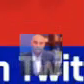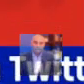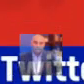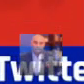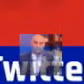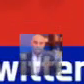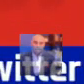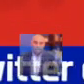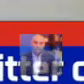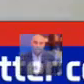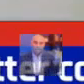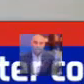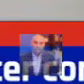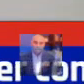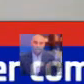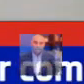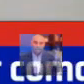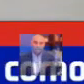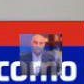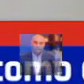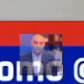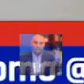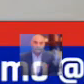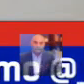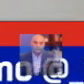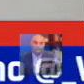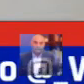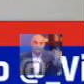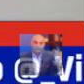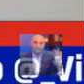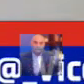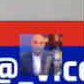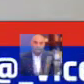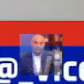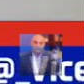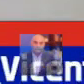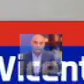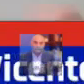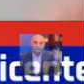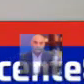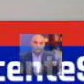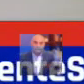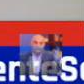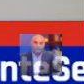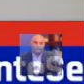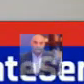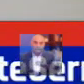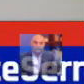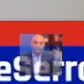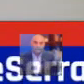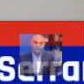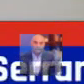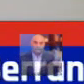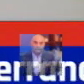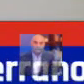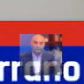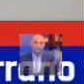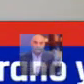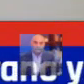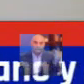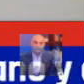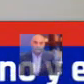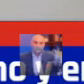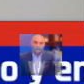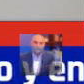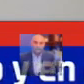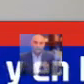estas investigaciones que hace también con gran soporte? Es decir, y que la gente los conozca, porque,